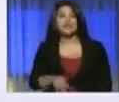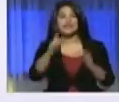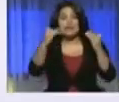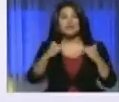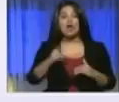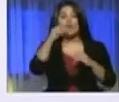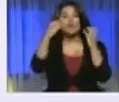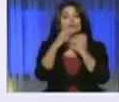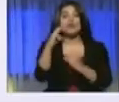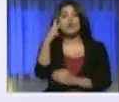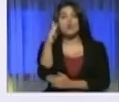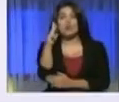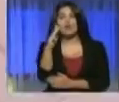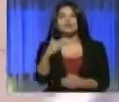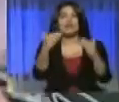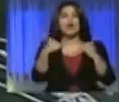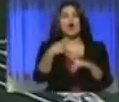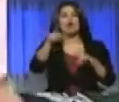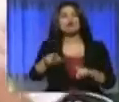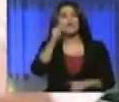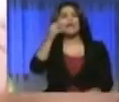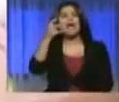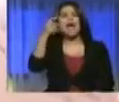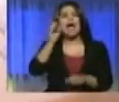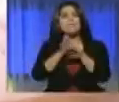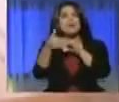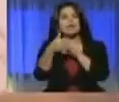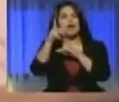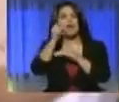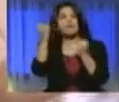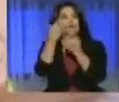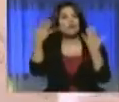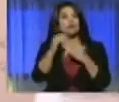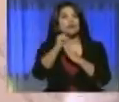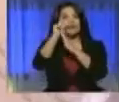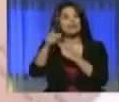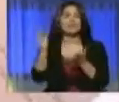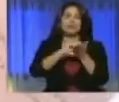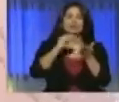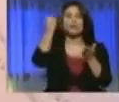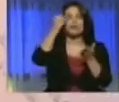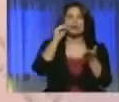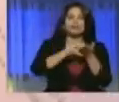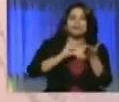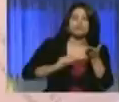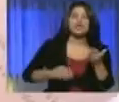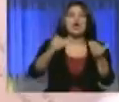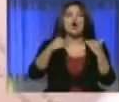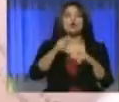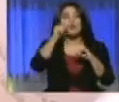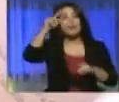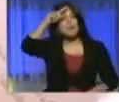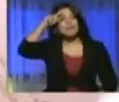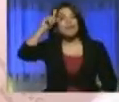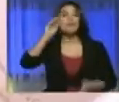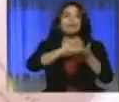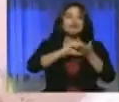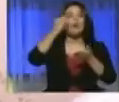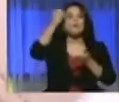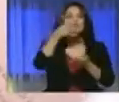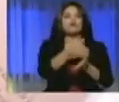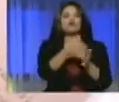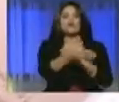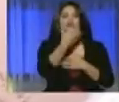líder jamaiquino, de Michael Moore, de Nelson Mandela, de Nicolás Guillén, de Nicolás